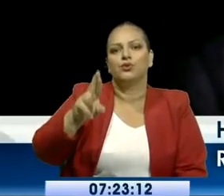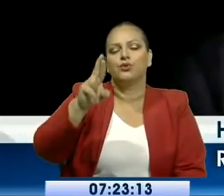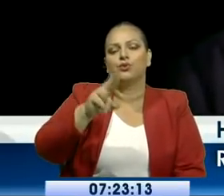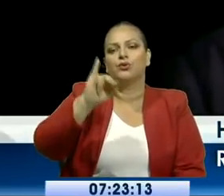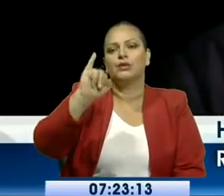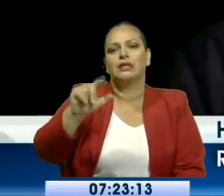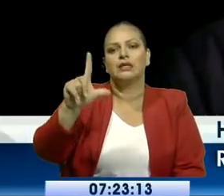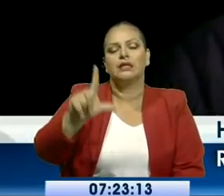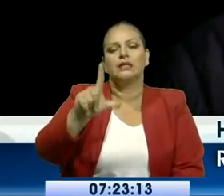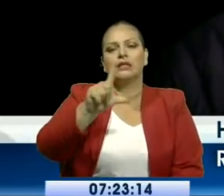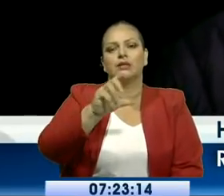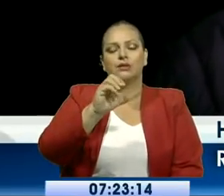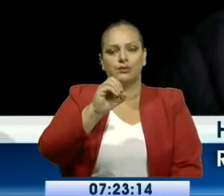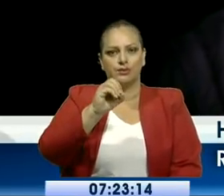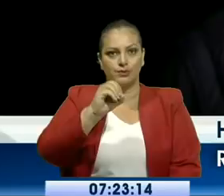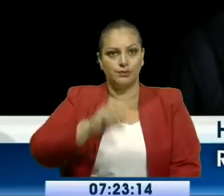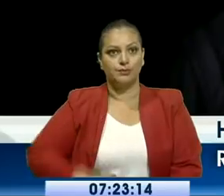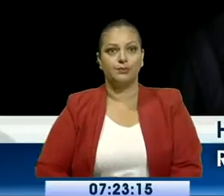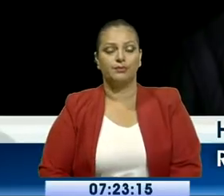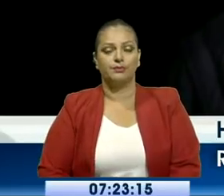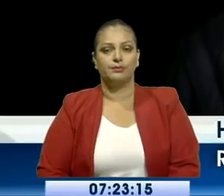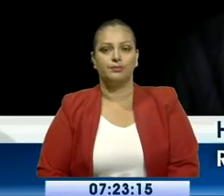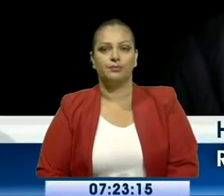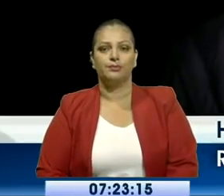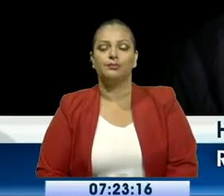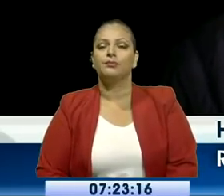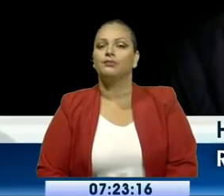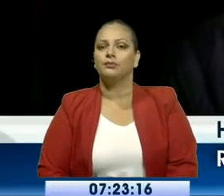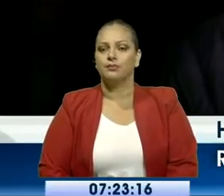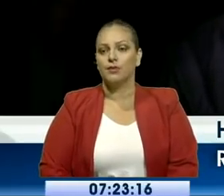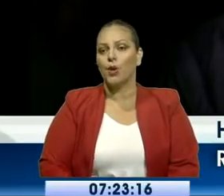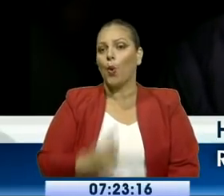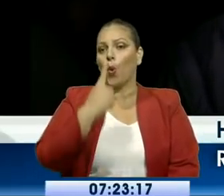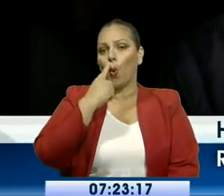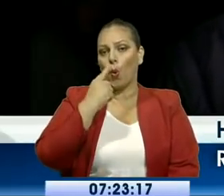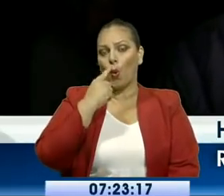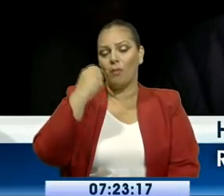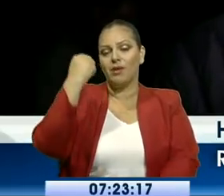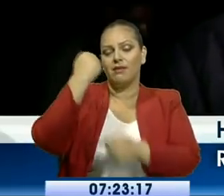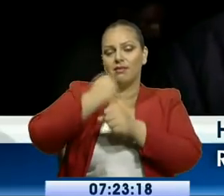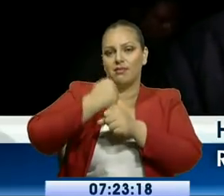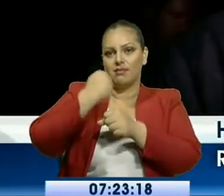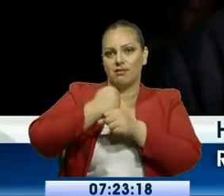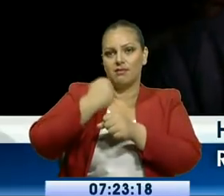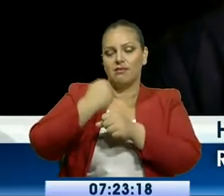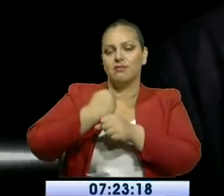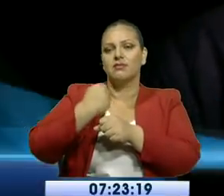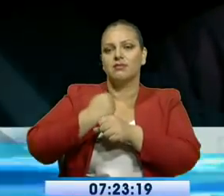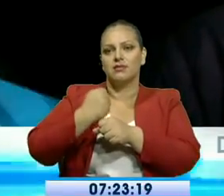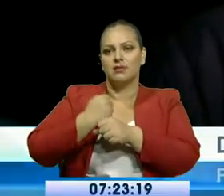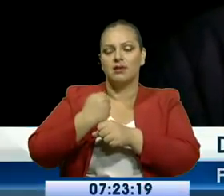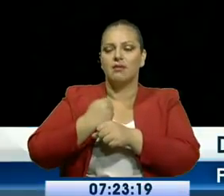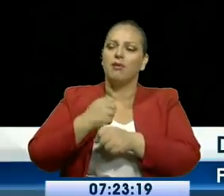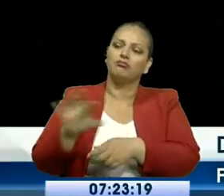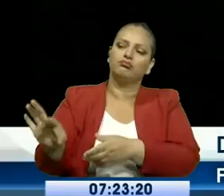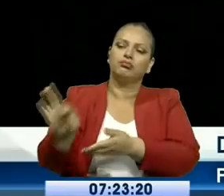había sido, según indica lo que se ha investigado previamente, de que se lo ha contactado para que haga la